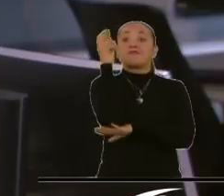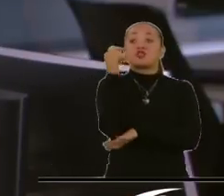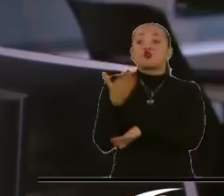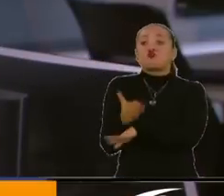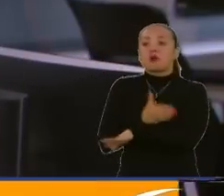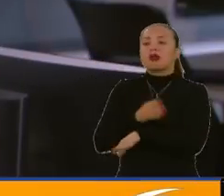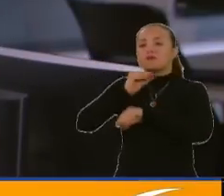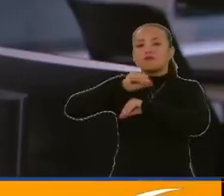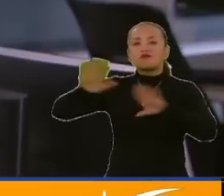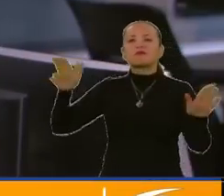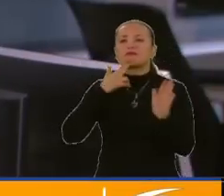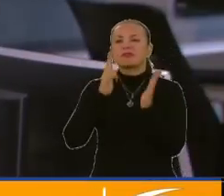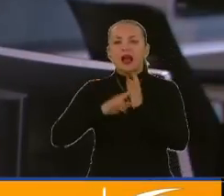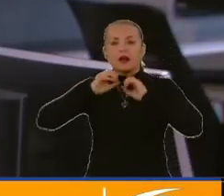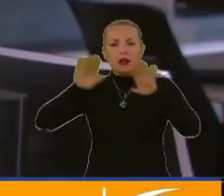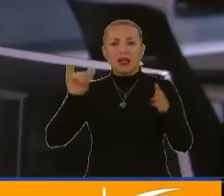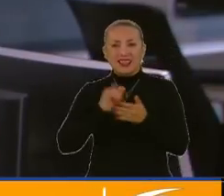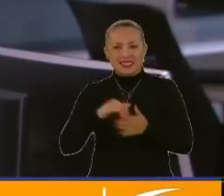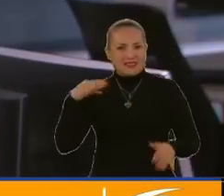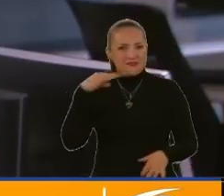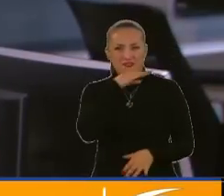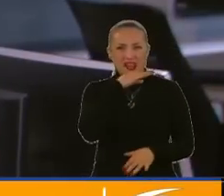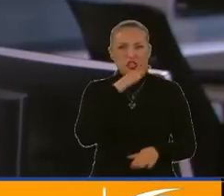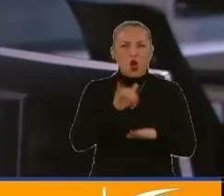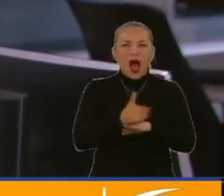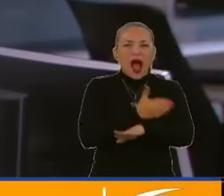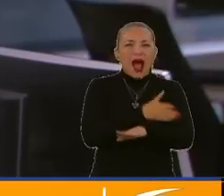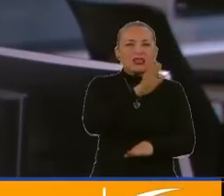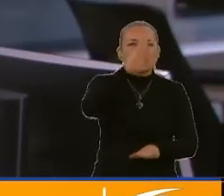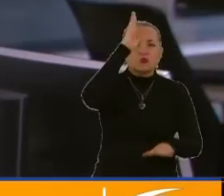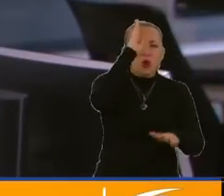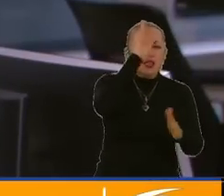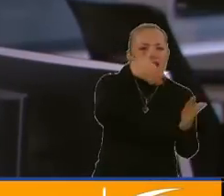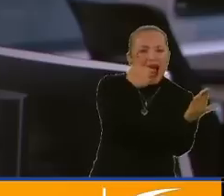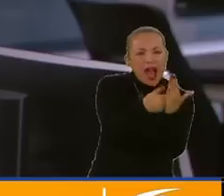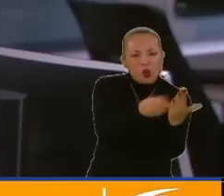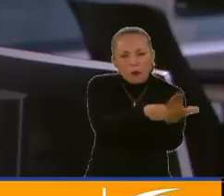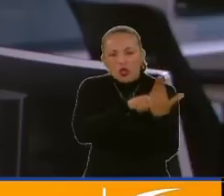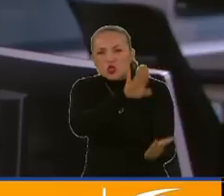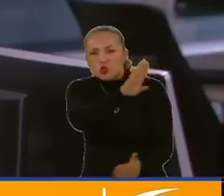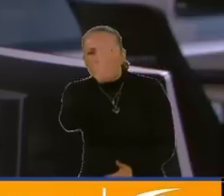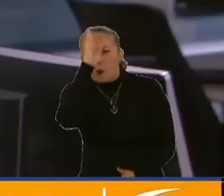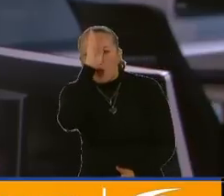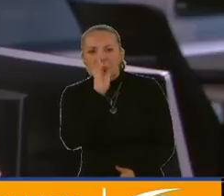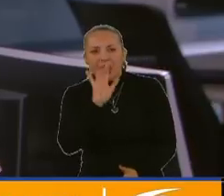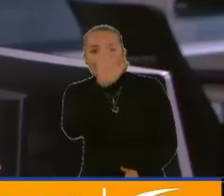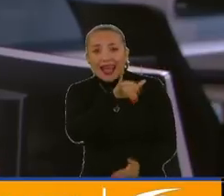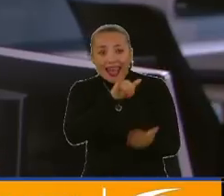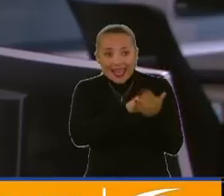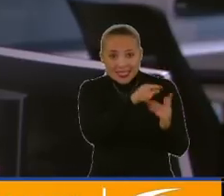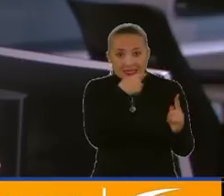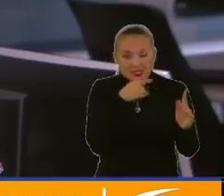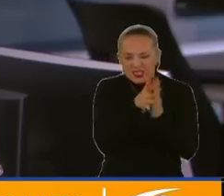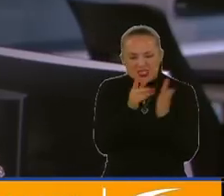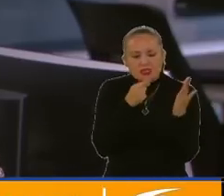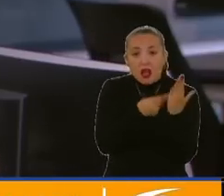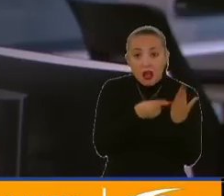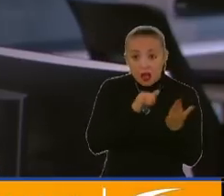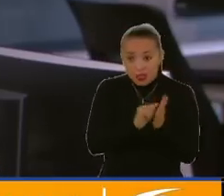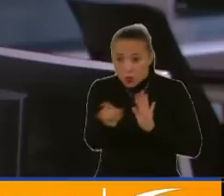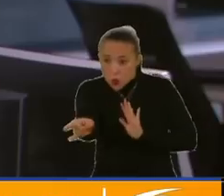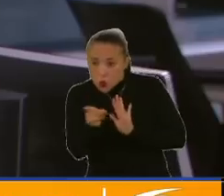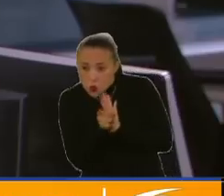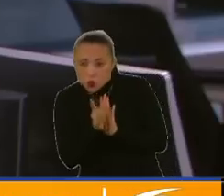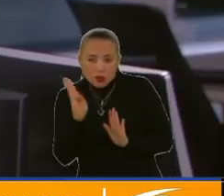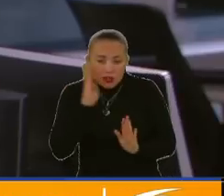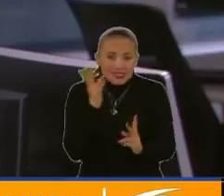en donde asegura que es falso el argumento entregado por parte de la Policía Nacional, en donde señala que estas interceptaciones ilegales de